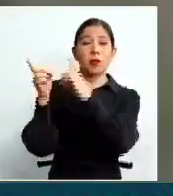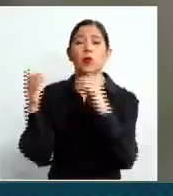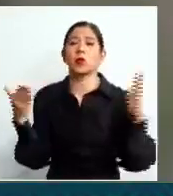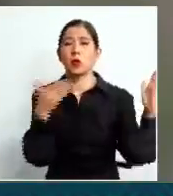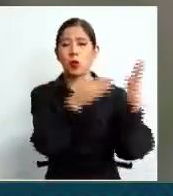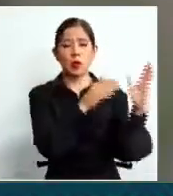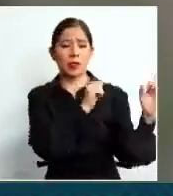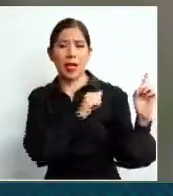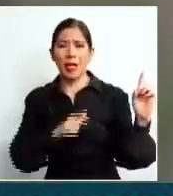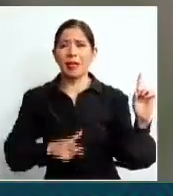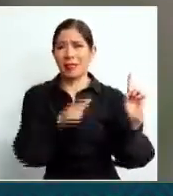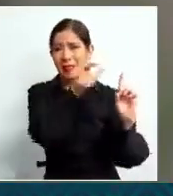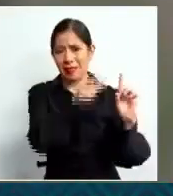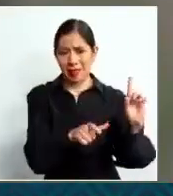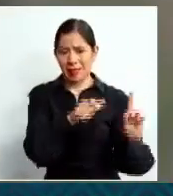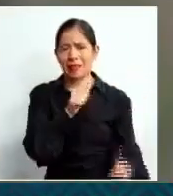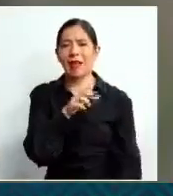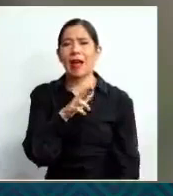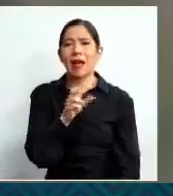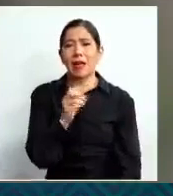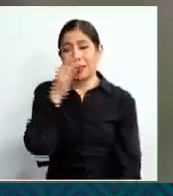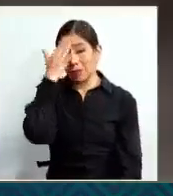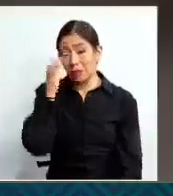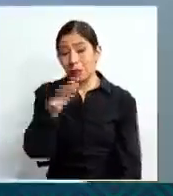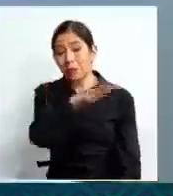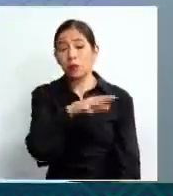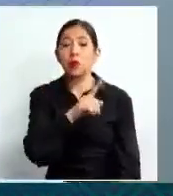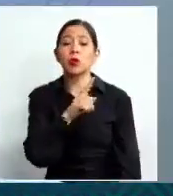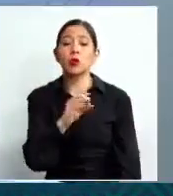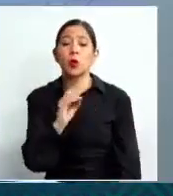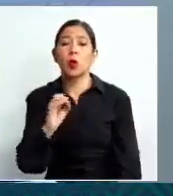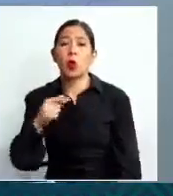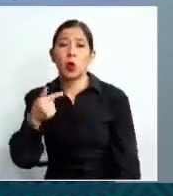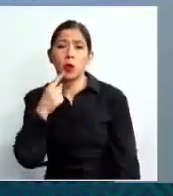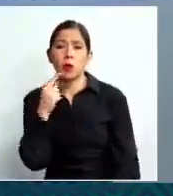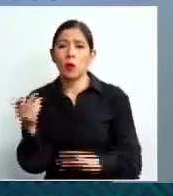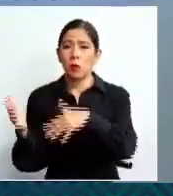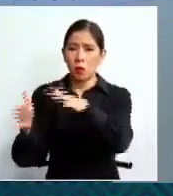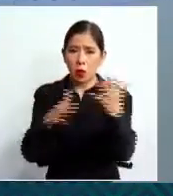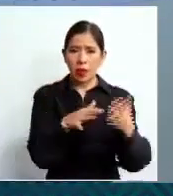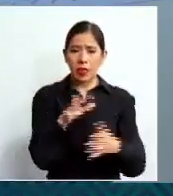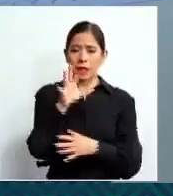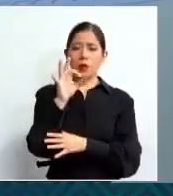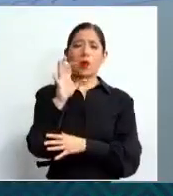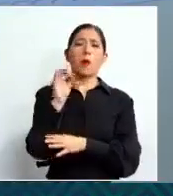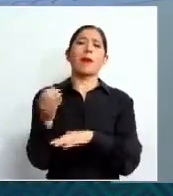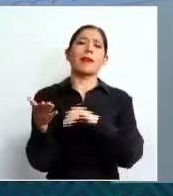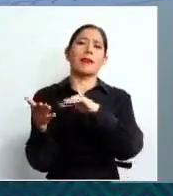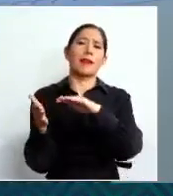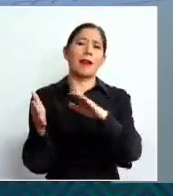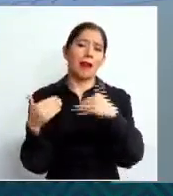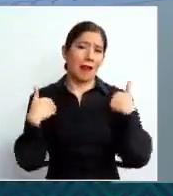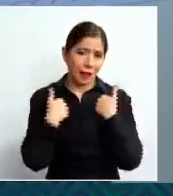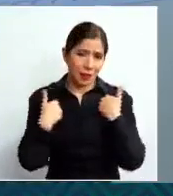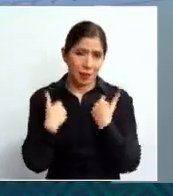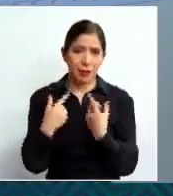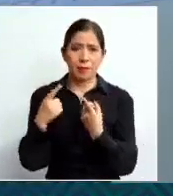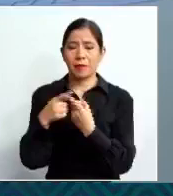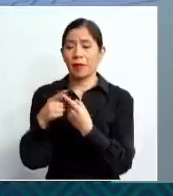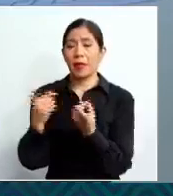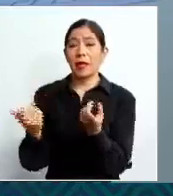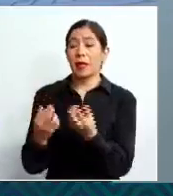ya 90 animales en el bioparque Vestipacos de La Paz. Por negligencia, biocidio y desde luego incumplimiento de